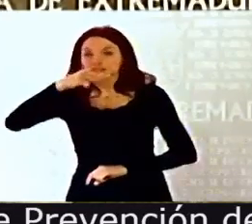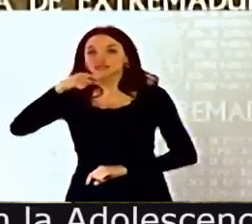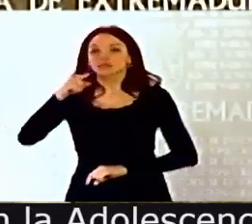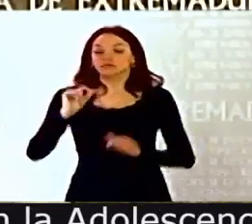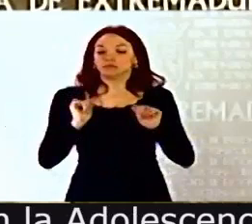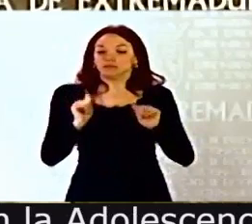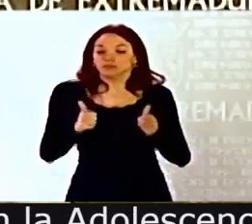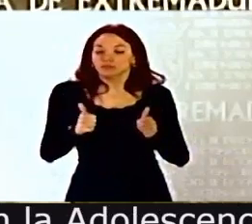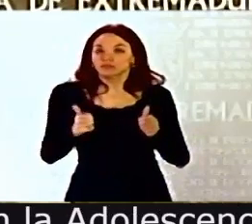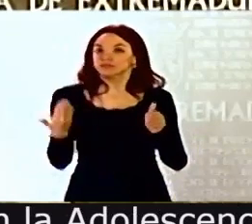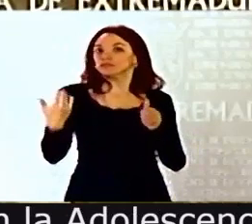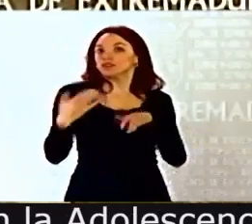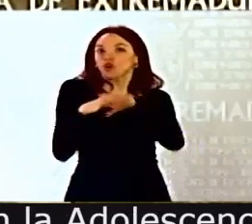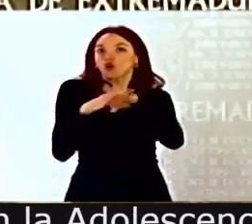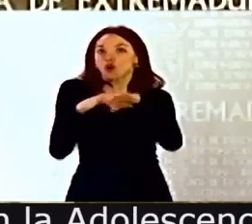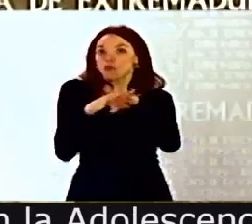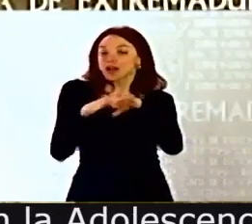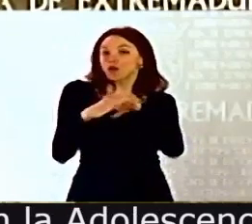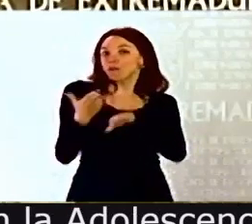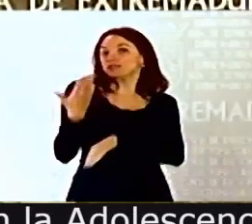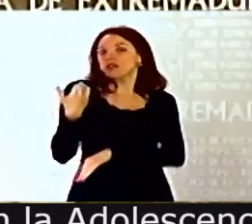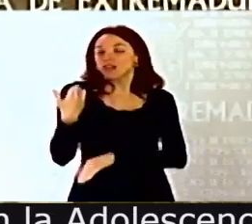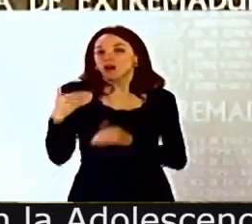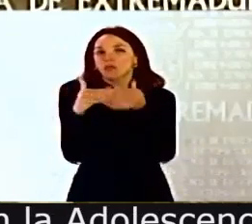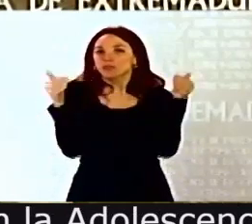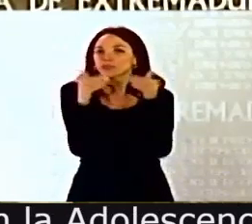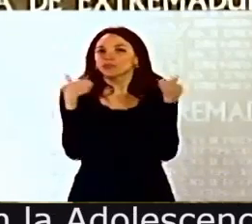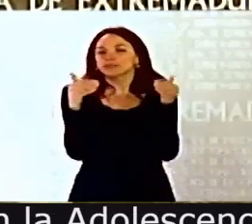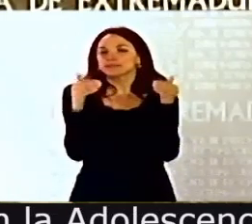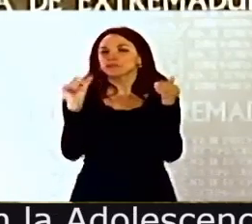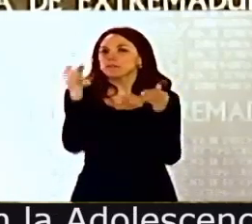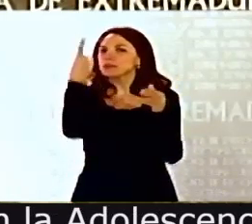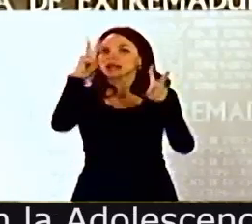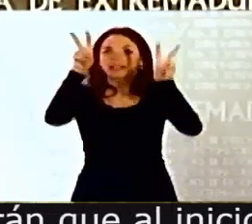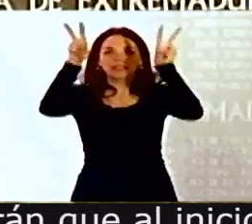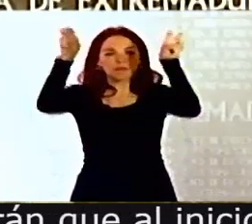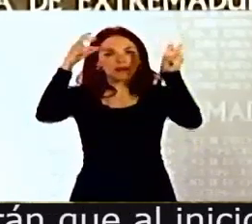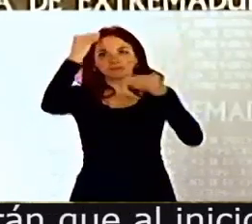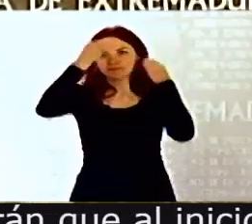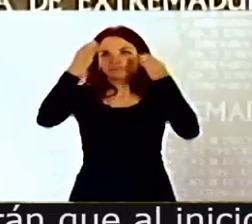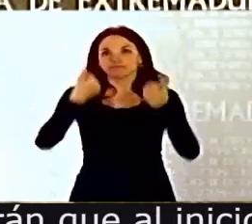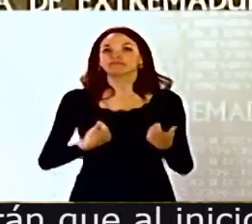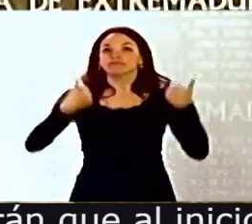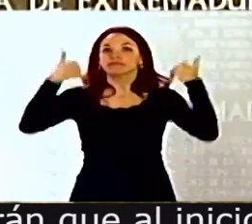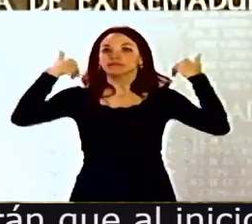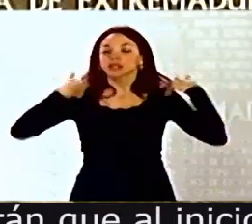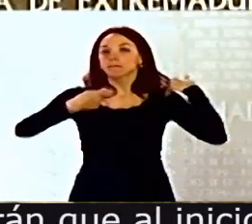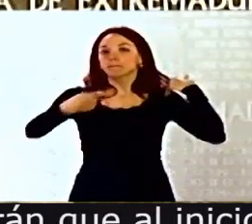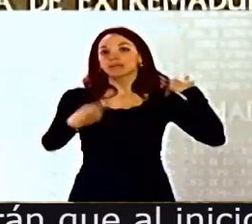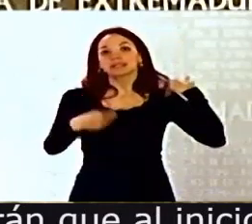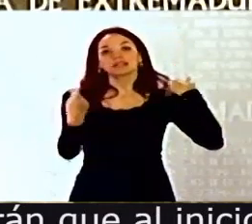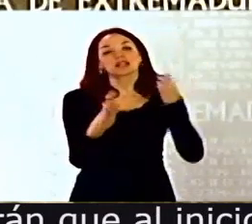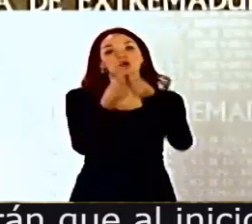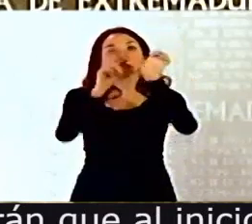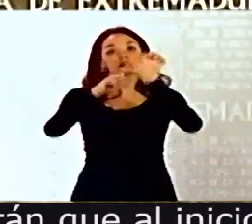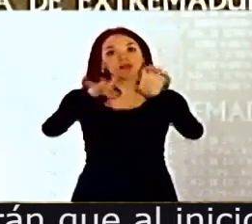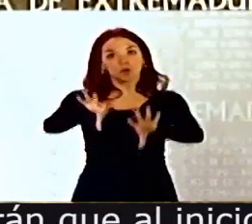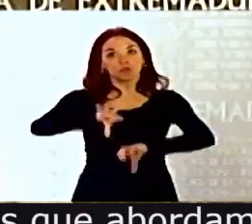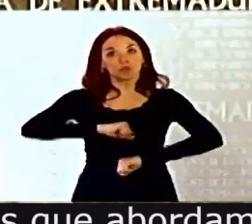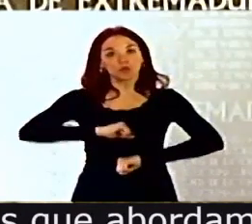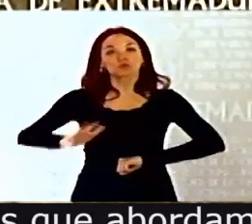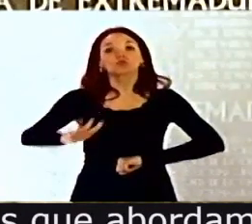inicio de la pasada legislatura, una de las primeras cuestiones que abordamos entonces desde la presidencia de la Junta de Extremadura por